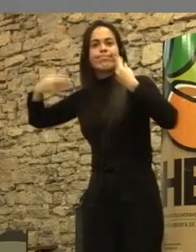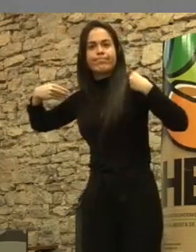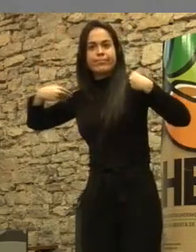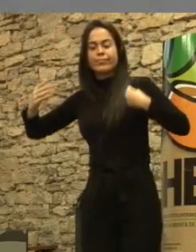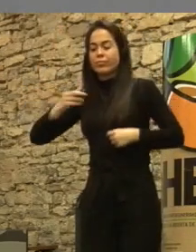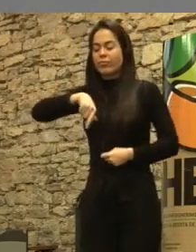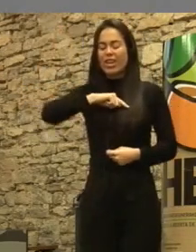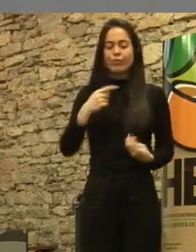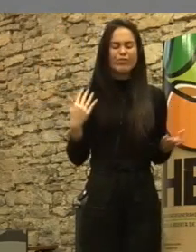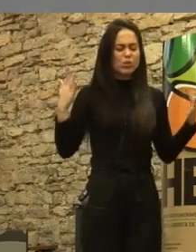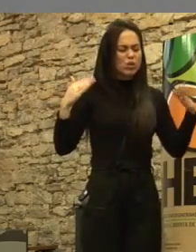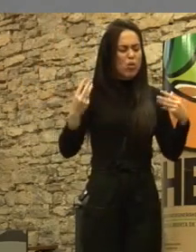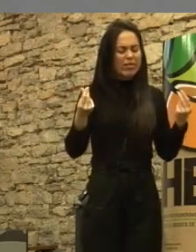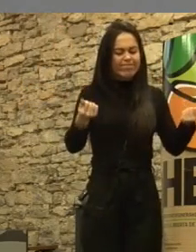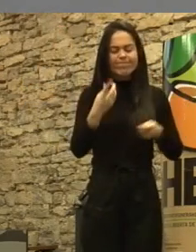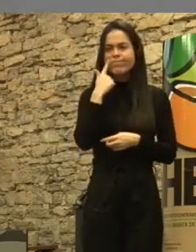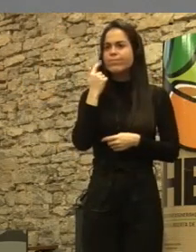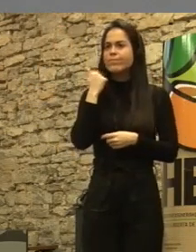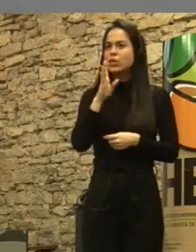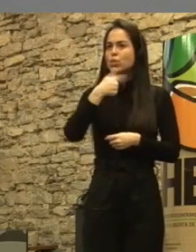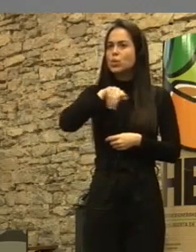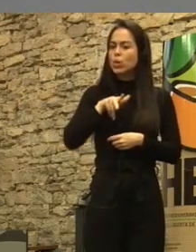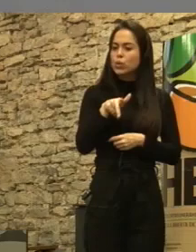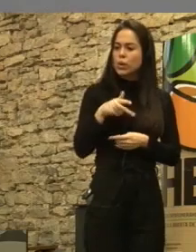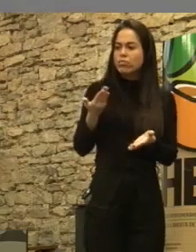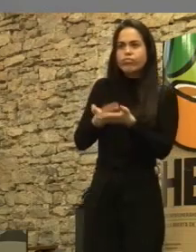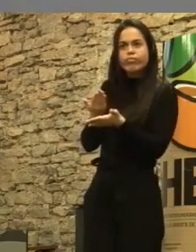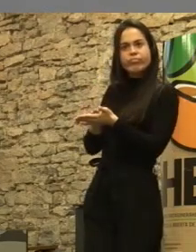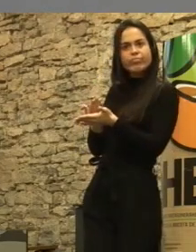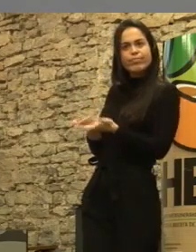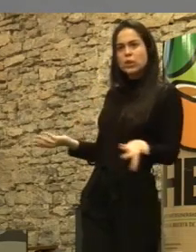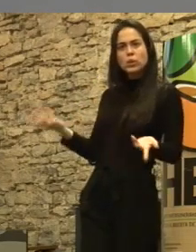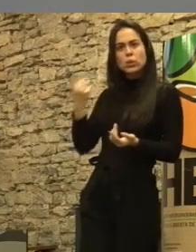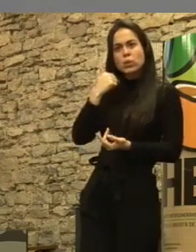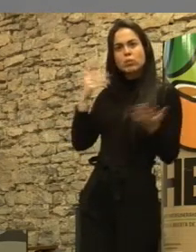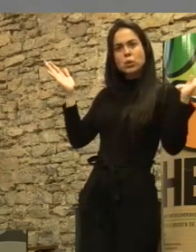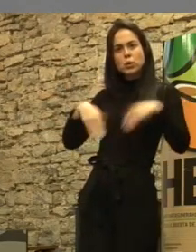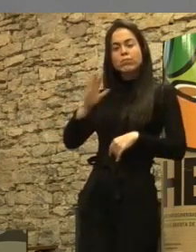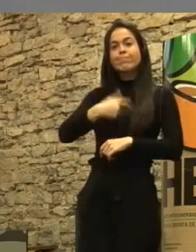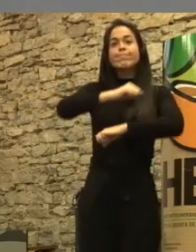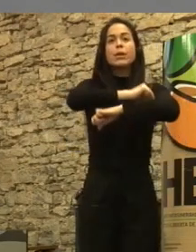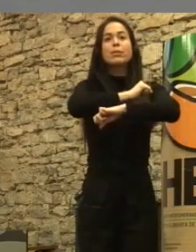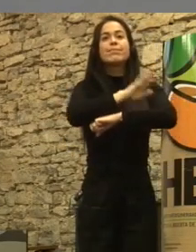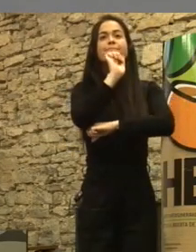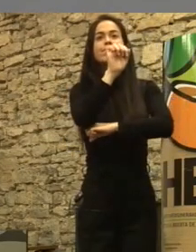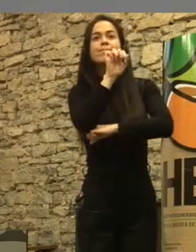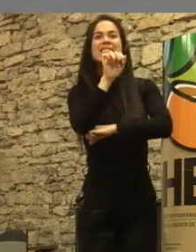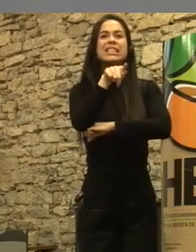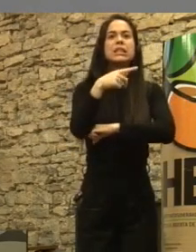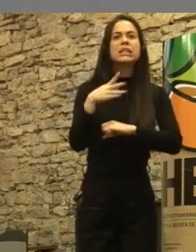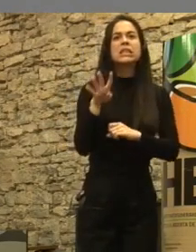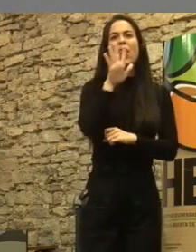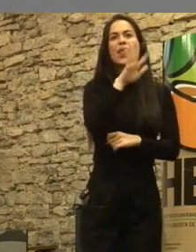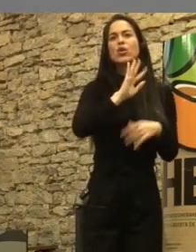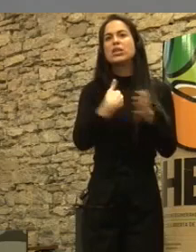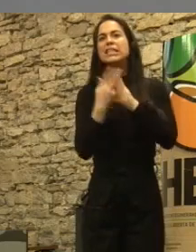no tenemos como esa costumbre de exigir nuestros derechos. Nosotros vamos aquí a una ventanilla donde pone de 5 a 7, se hace no sé qué y traiga estos 7